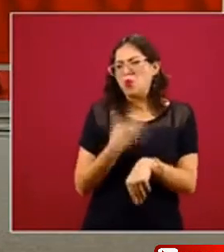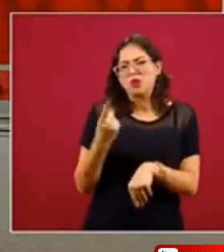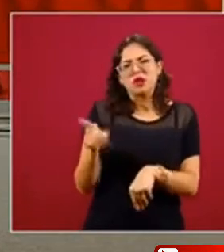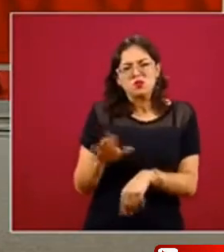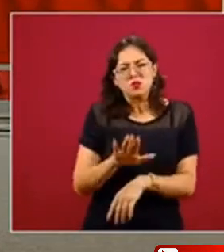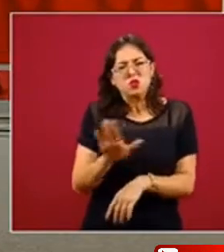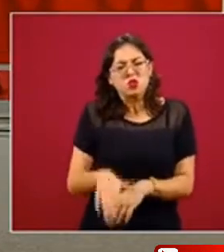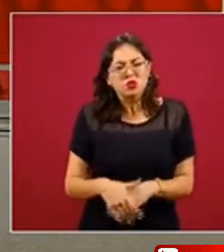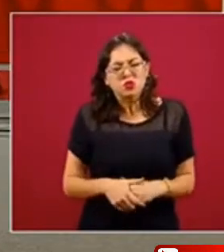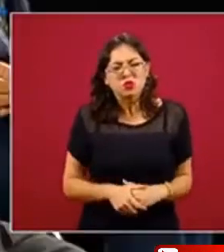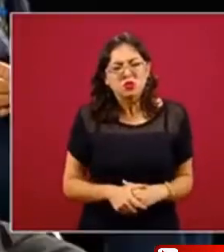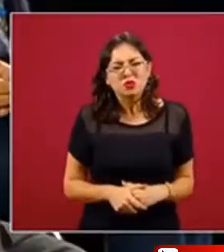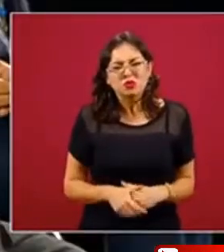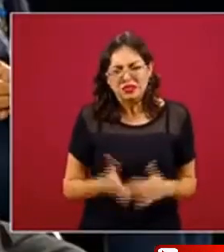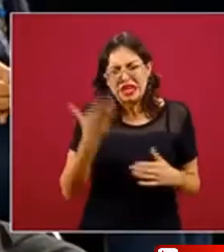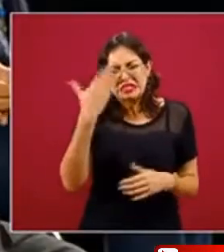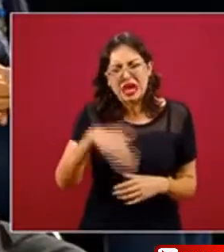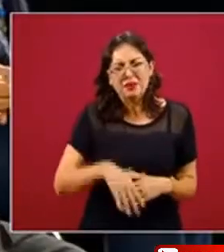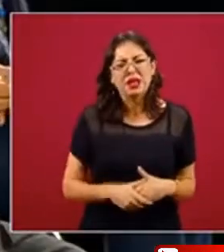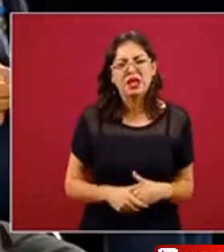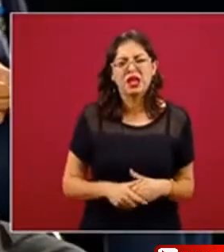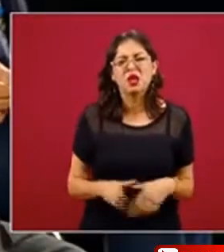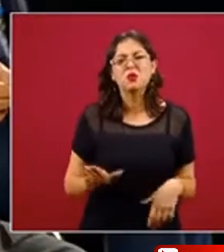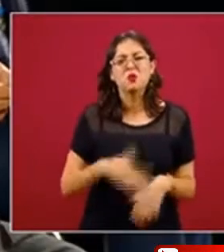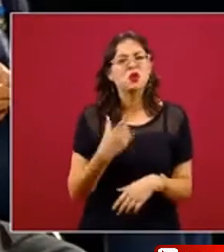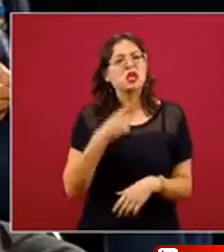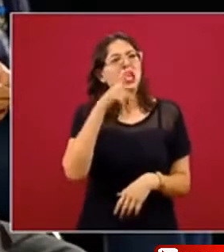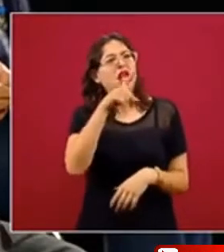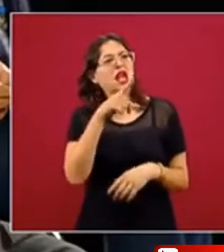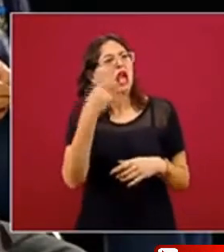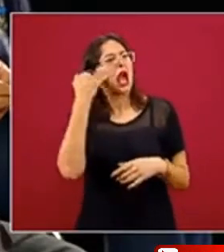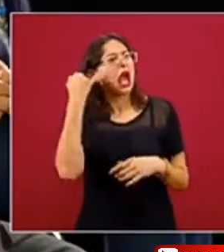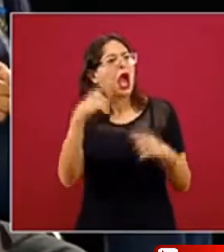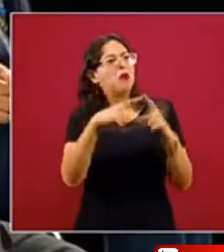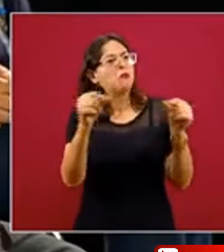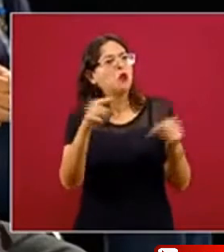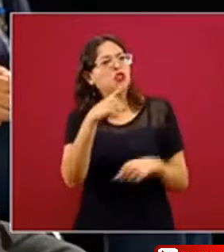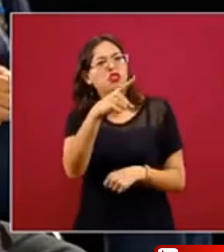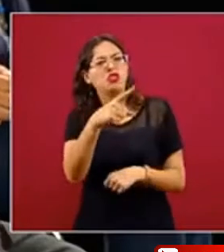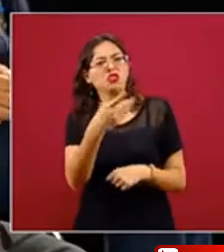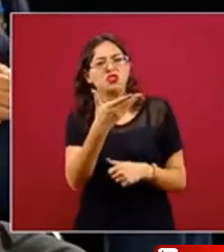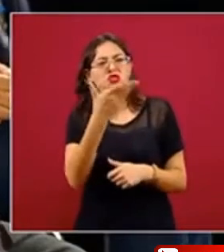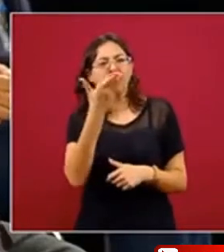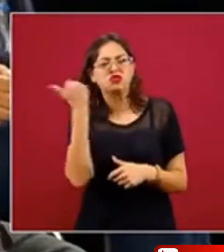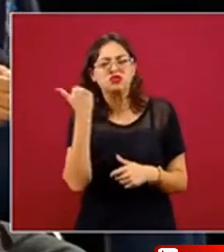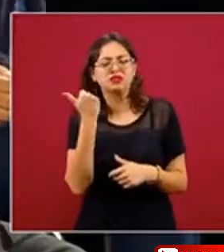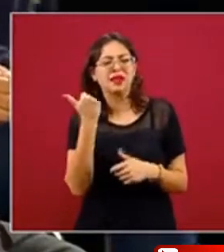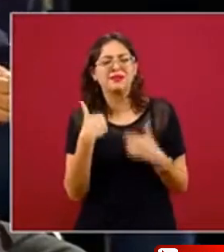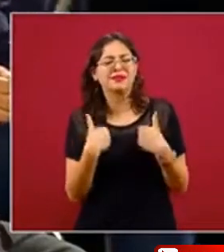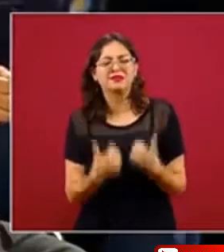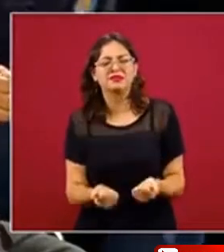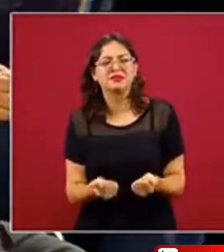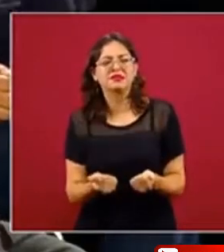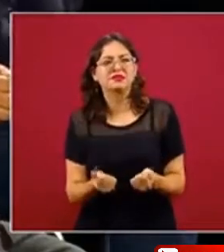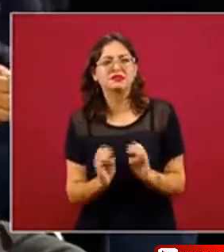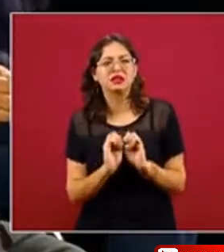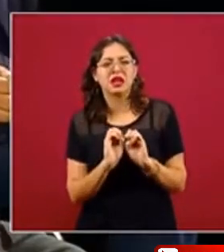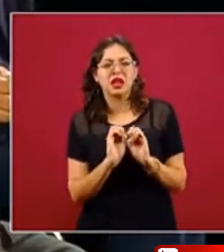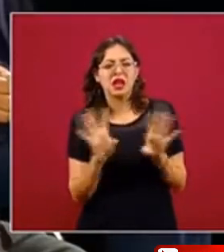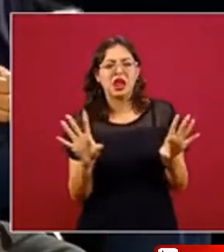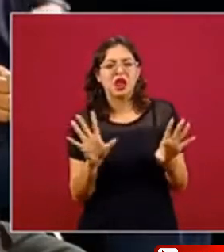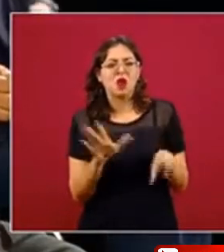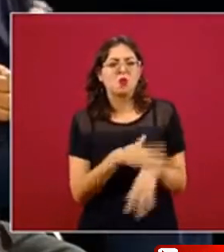provocar, ¿no? Porque el caso de Japón es porque no hay todavía una claridad, por lo que he estado leyendo, de qué es lo que puede